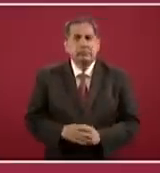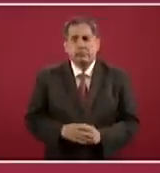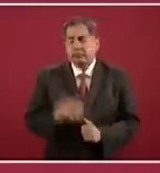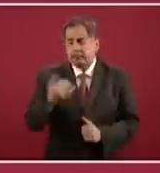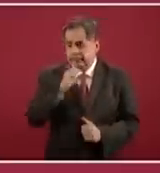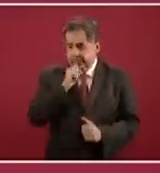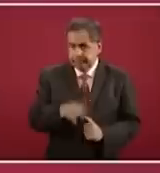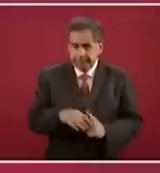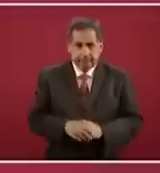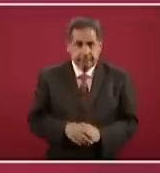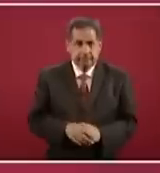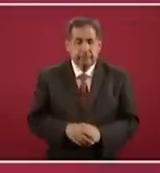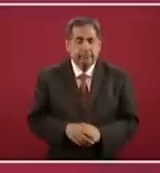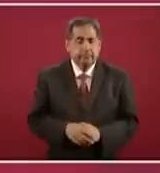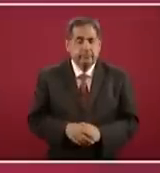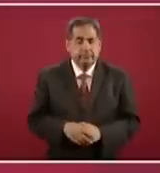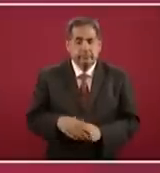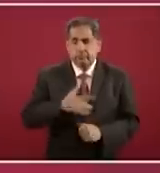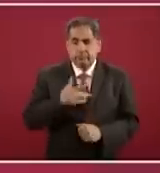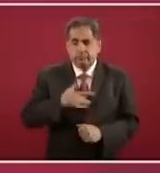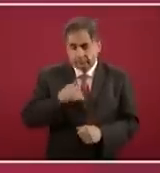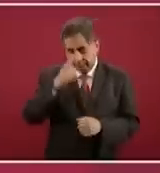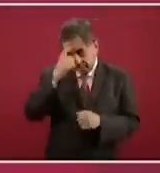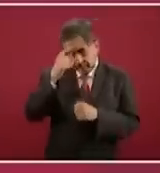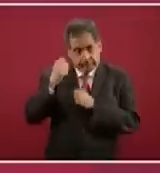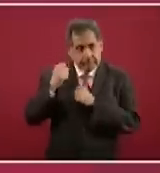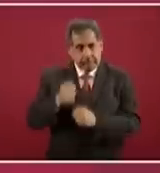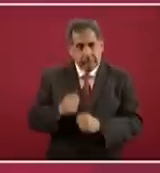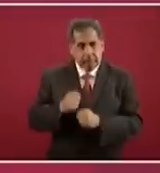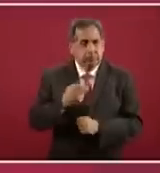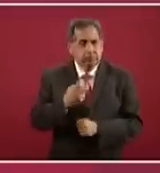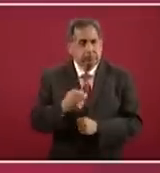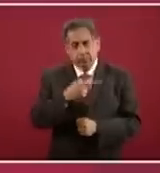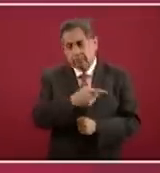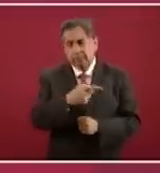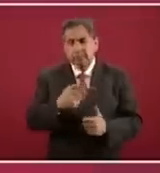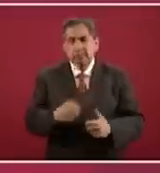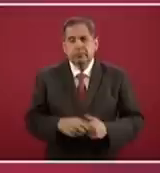Y estoy seguro que de esta manera